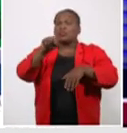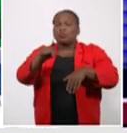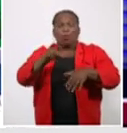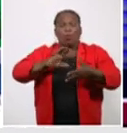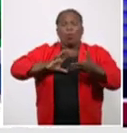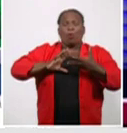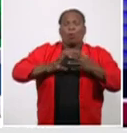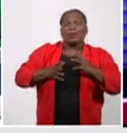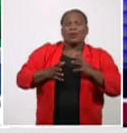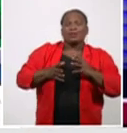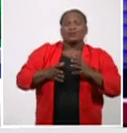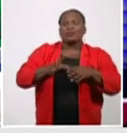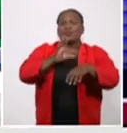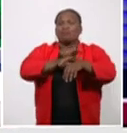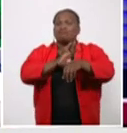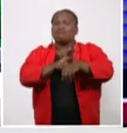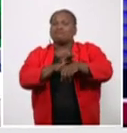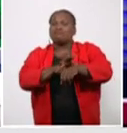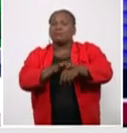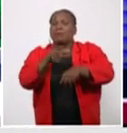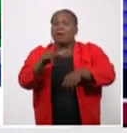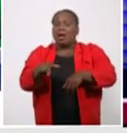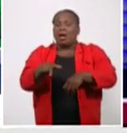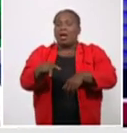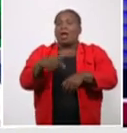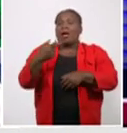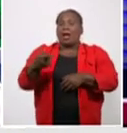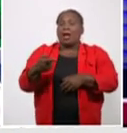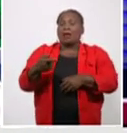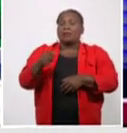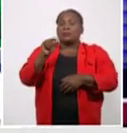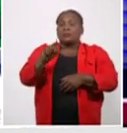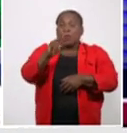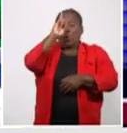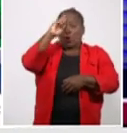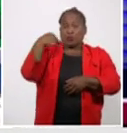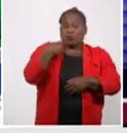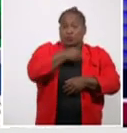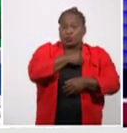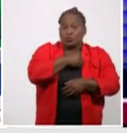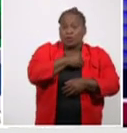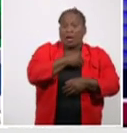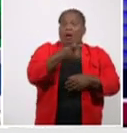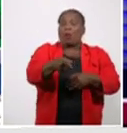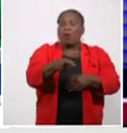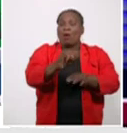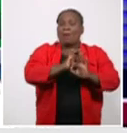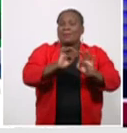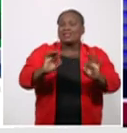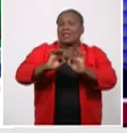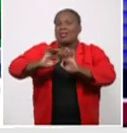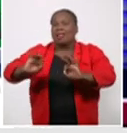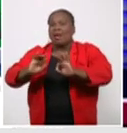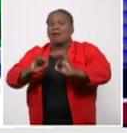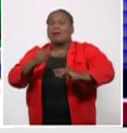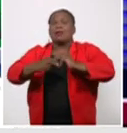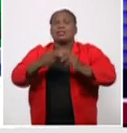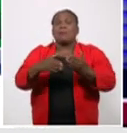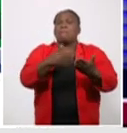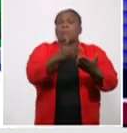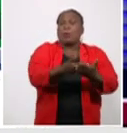tenga, pues se te consulta con determinadas especialidades y se hacen determinadas pruebas.